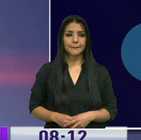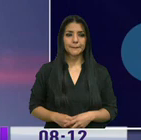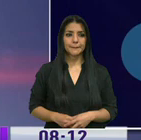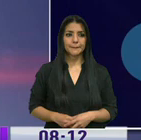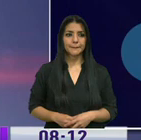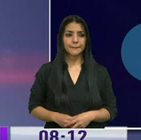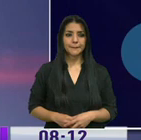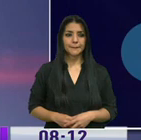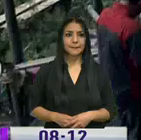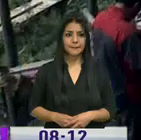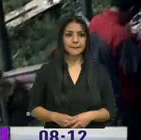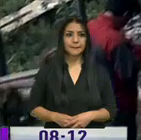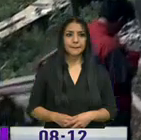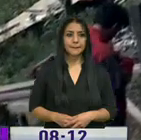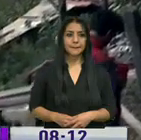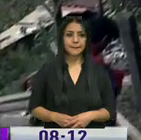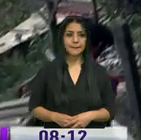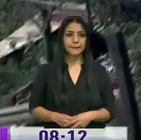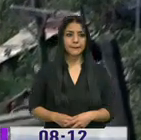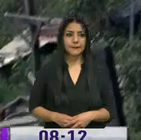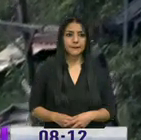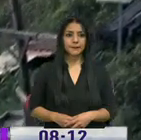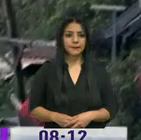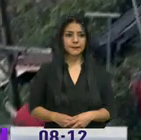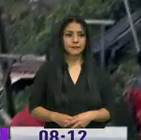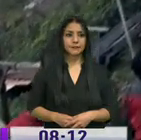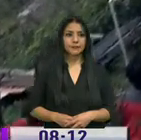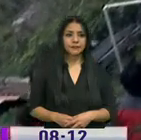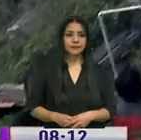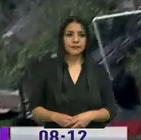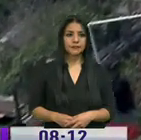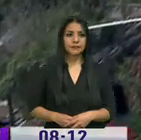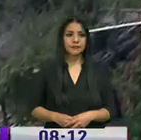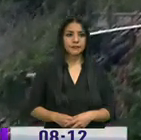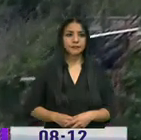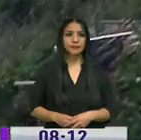Paz y la Vida. Con imágenes de Tito Correa, informó Andrea Ortiz.